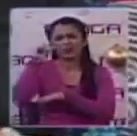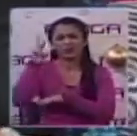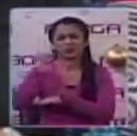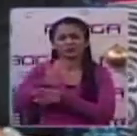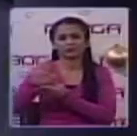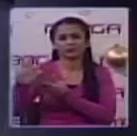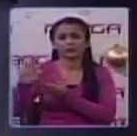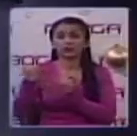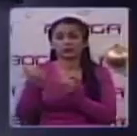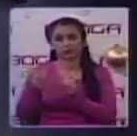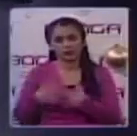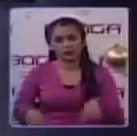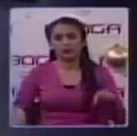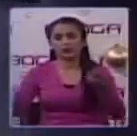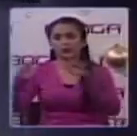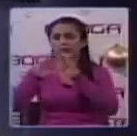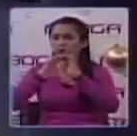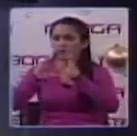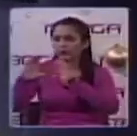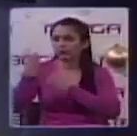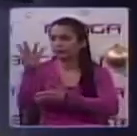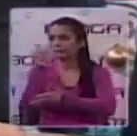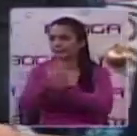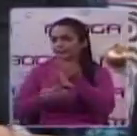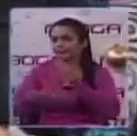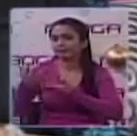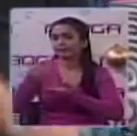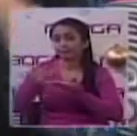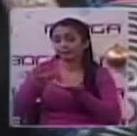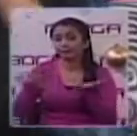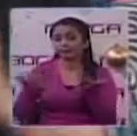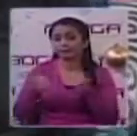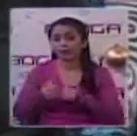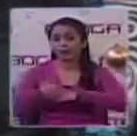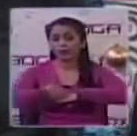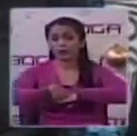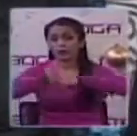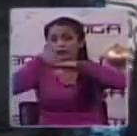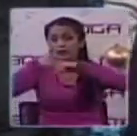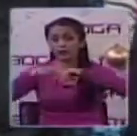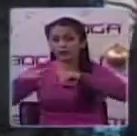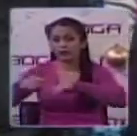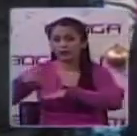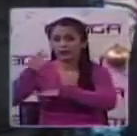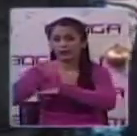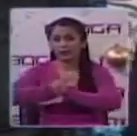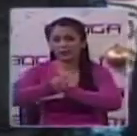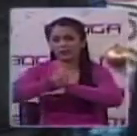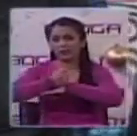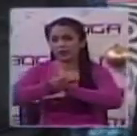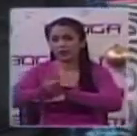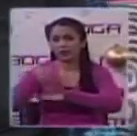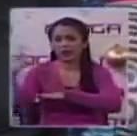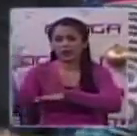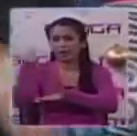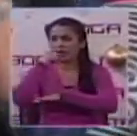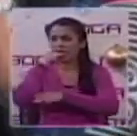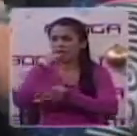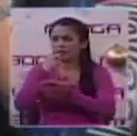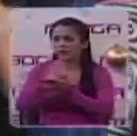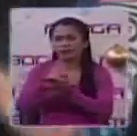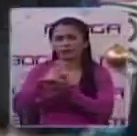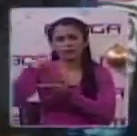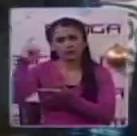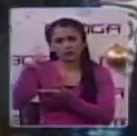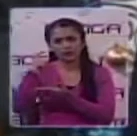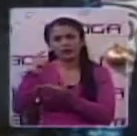muy importante ahora los gerentes, las autoridades máximas, se han dado cuenta que el punto